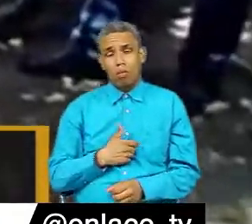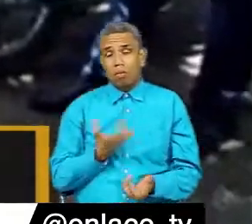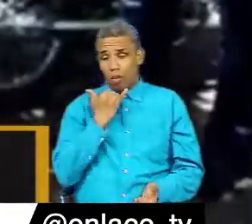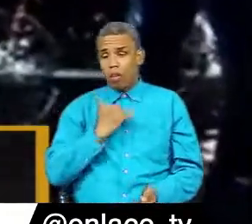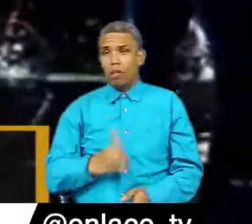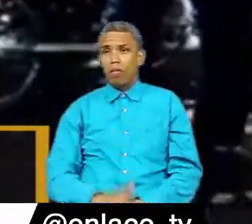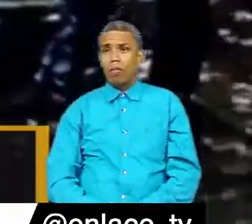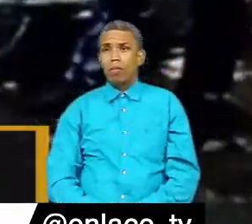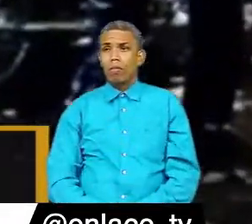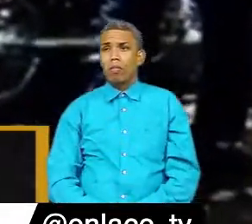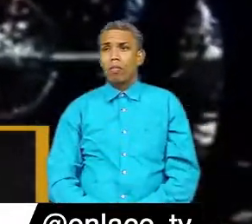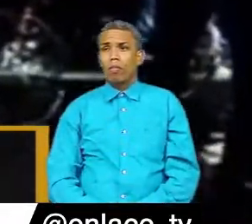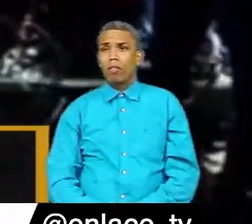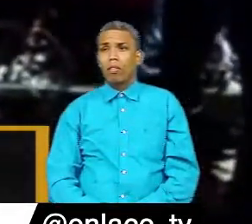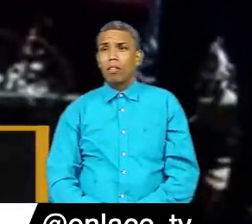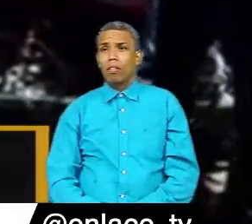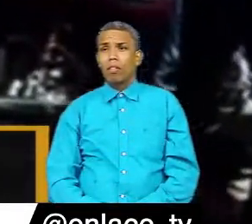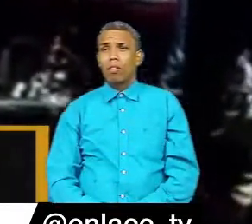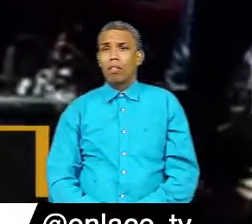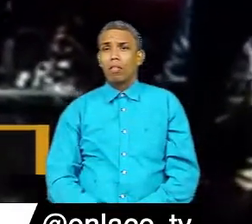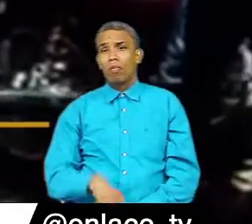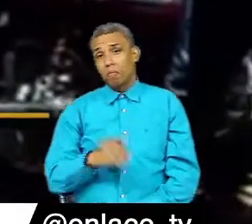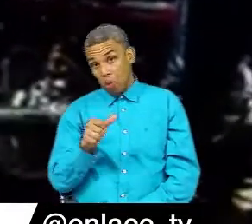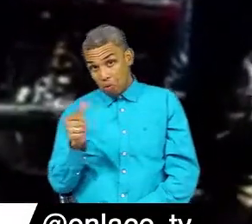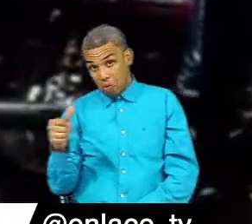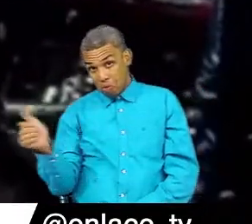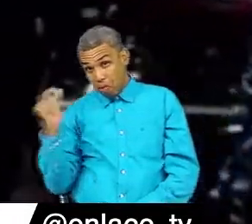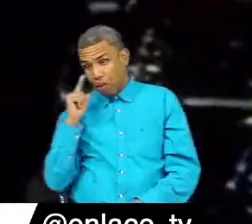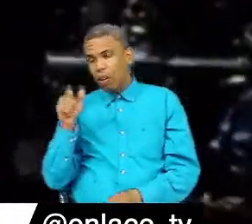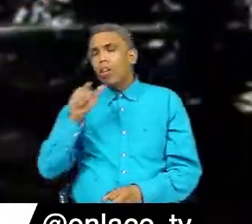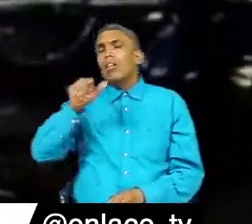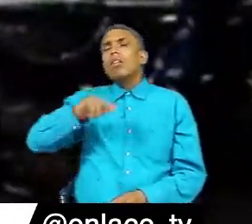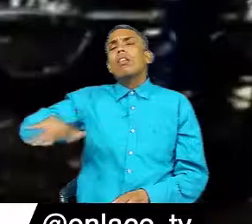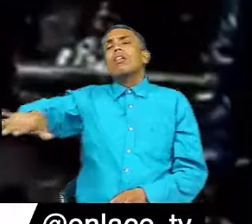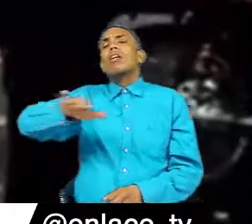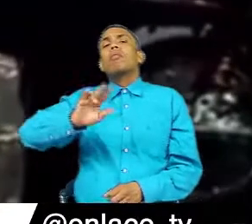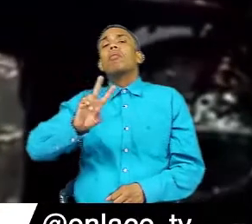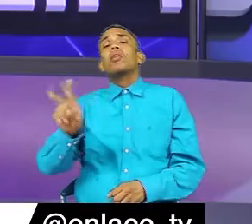los próximos días hay previstos otros desalojos, especialmente en la vereda Campo 22.